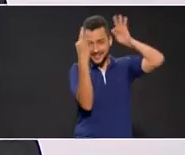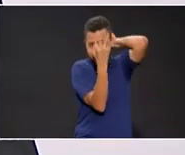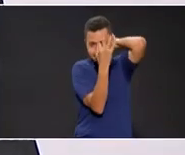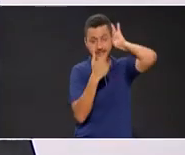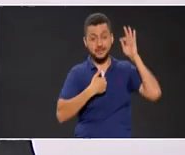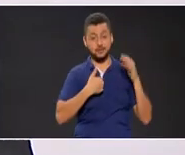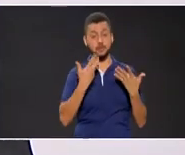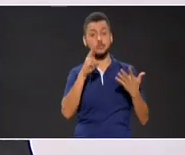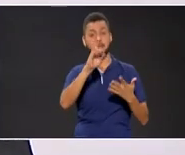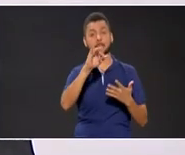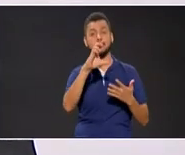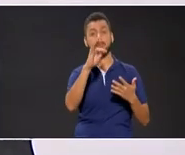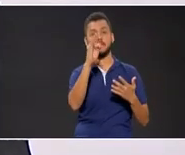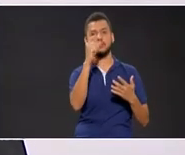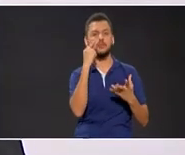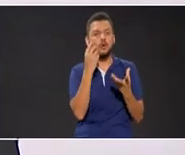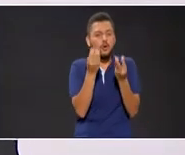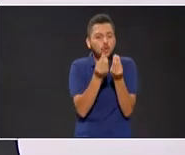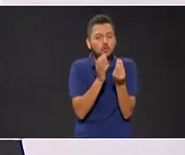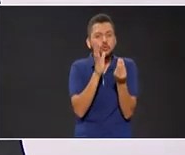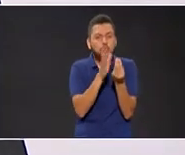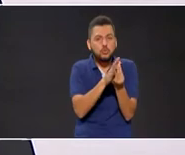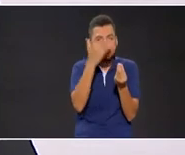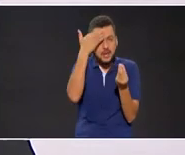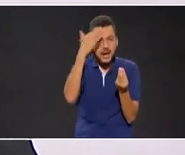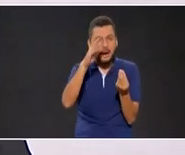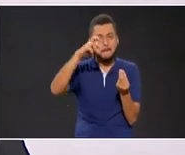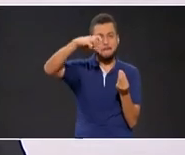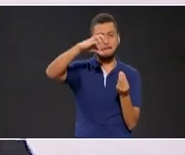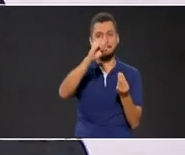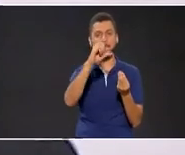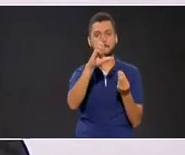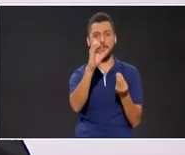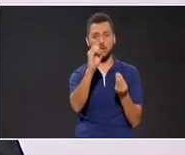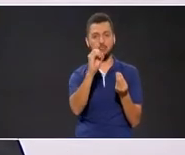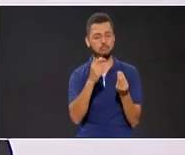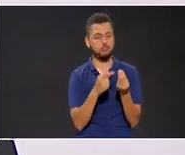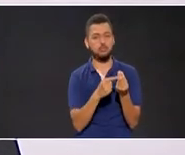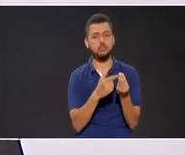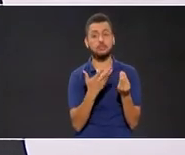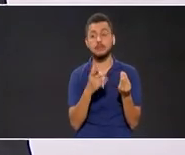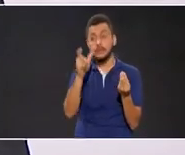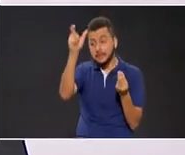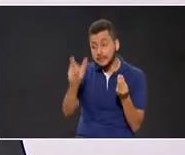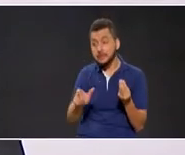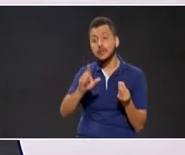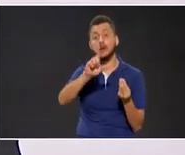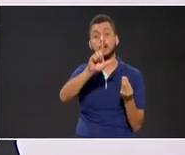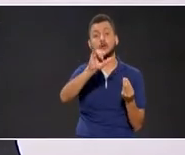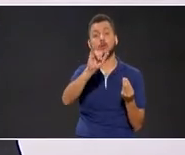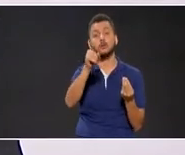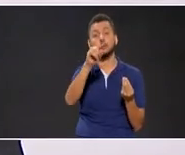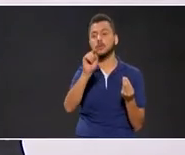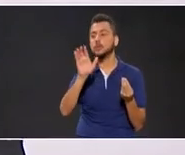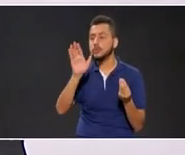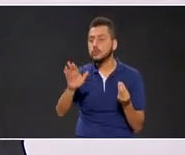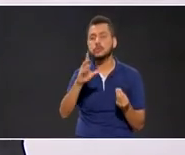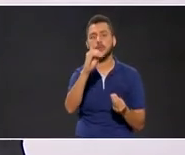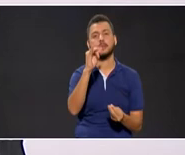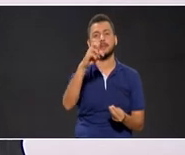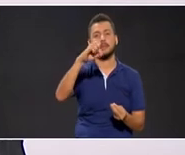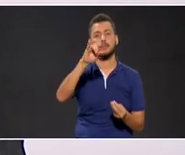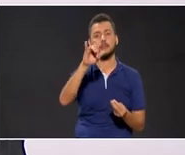por el polo democrático alternativo y quiero aprovechar este minuto para solidarizarme con mi compañero luís eduardo peláez actual diputado de antioch en